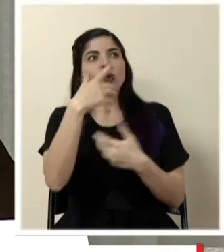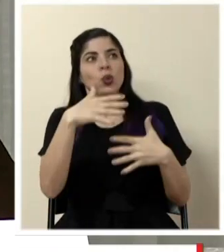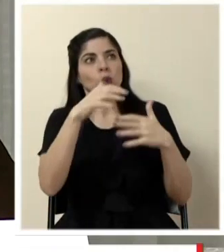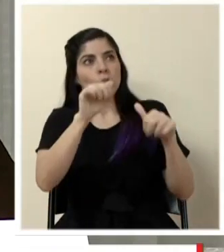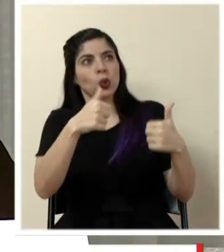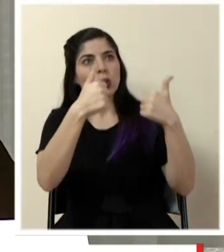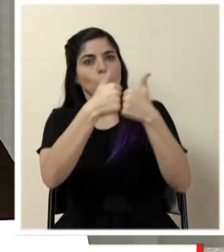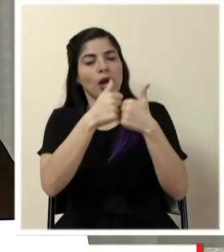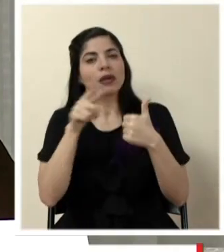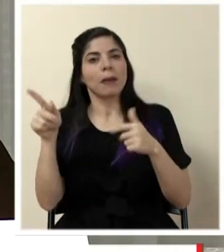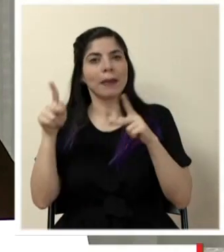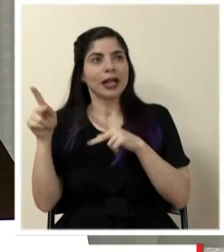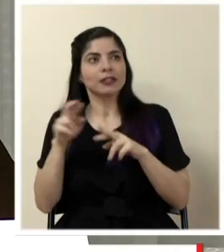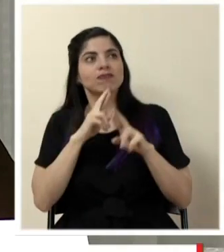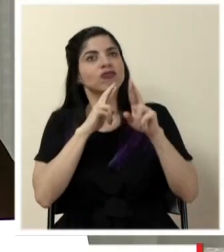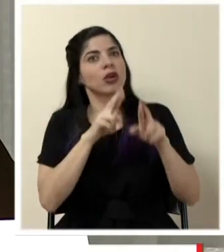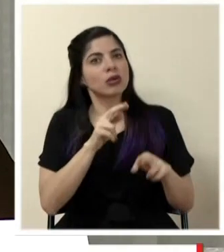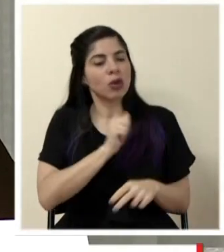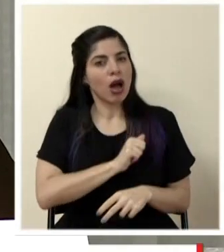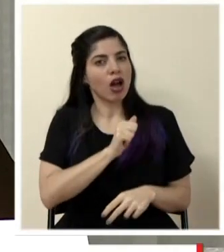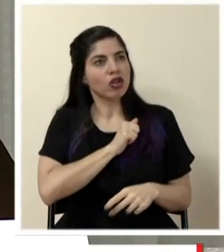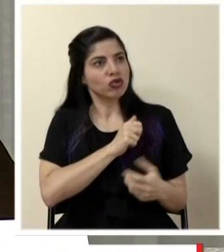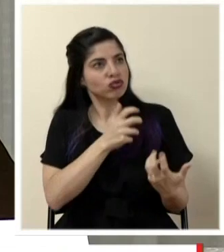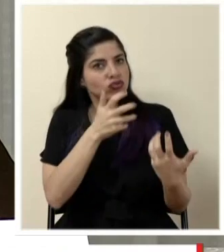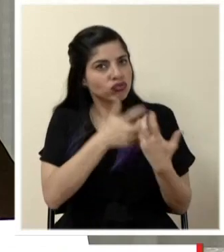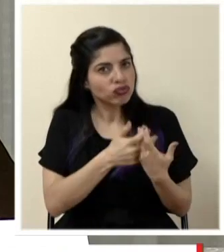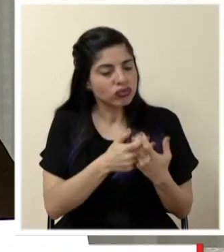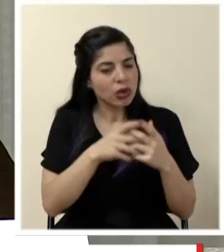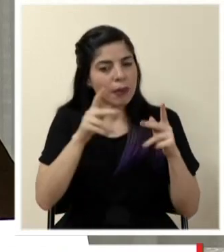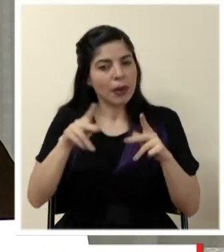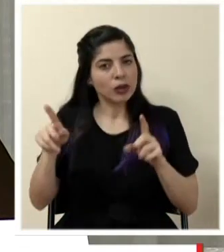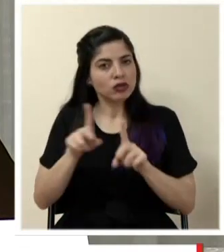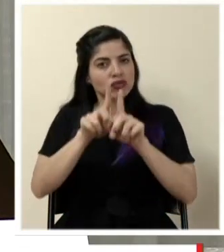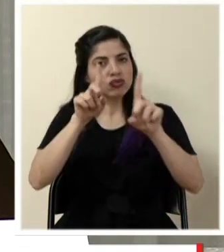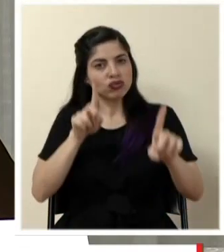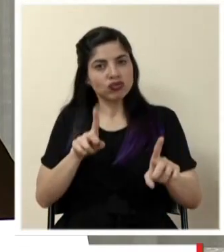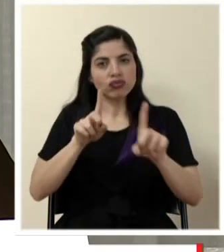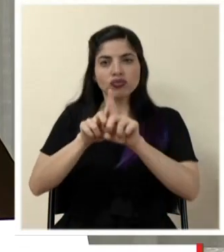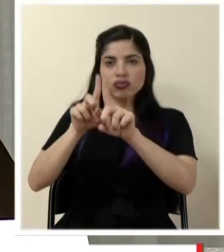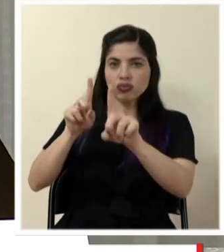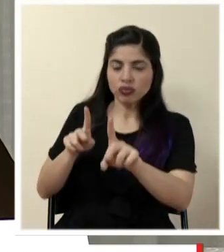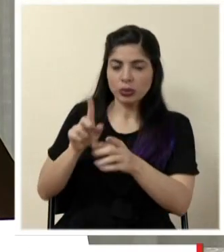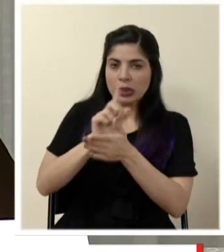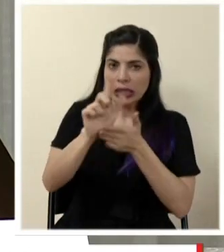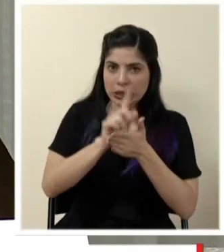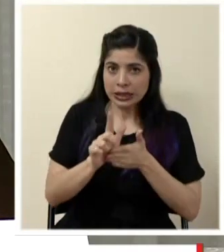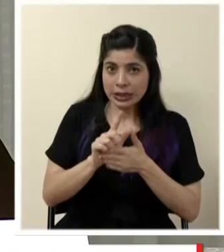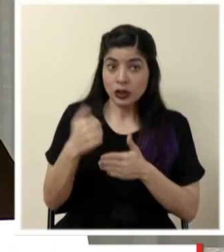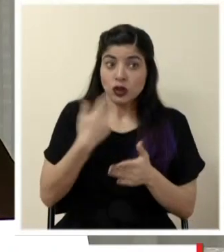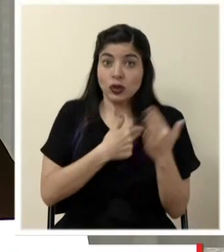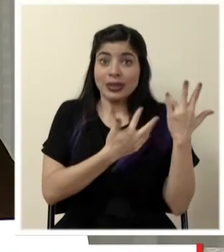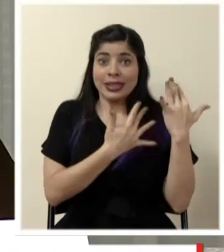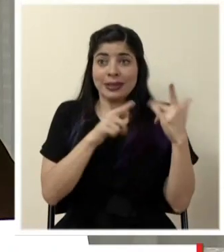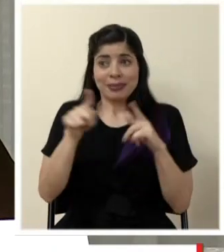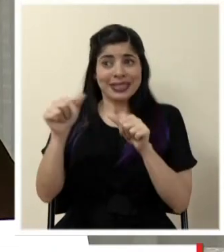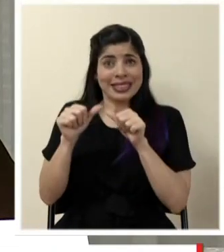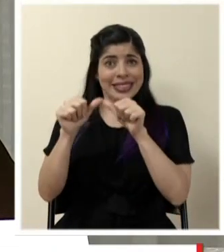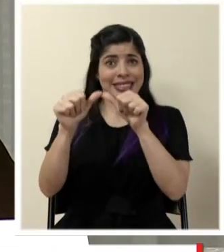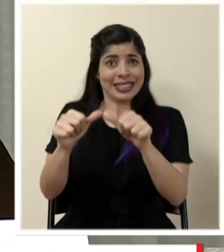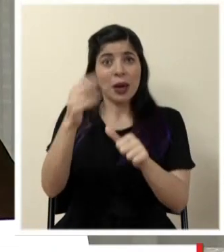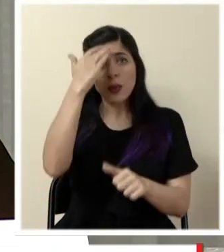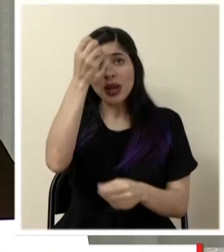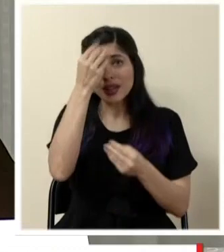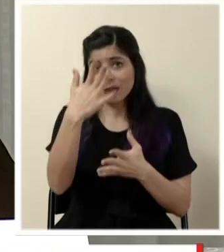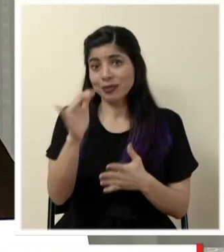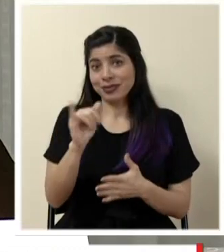estamos enfrentando y que se han comportado a la altura en las medidas de distanciamiento físico y social y de higiene, que esperamos que sigan manteniendo porque indicamos